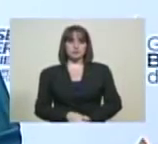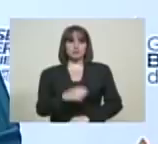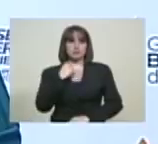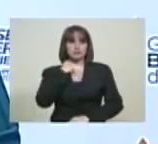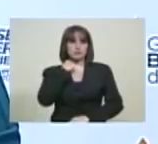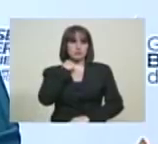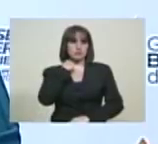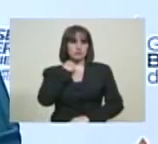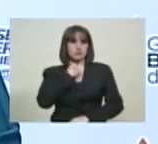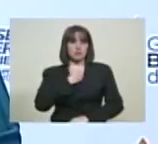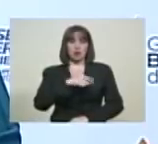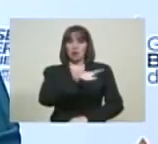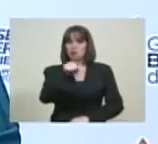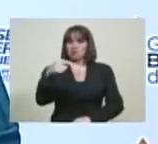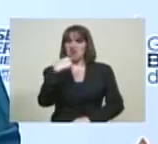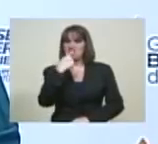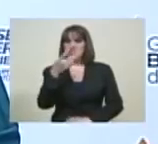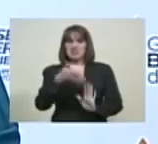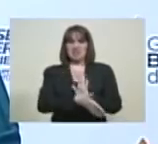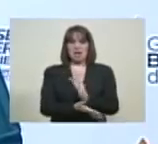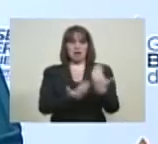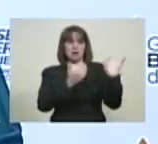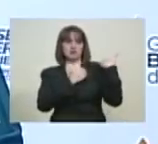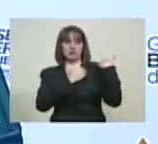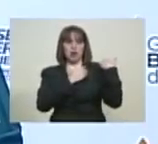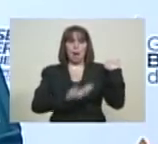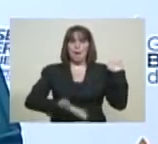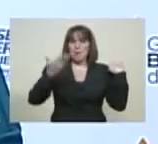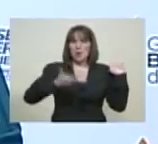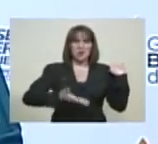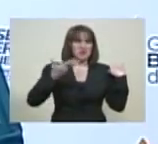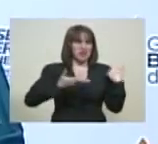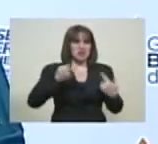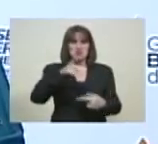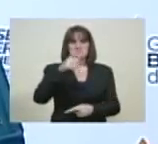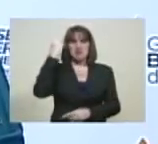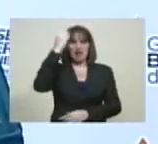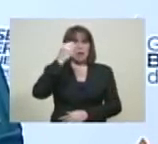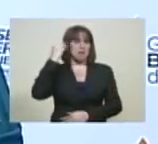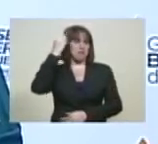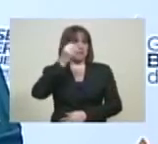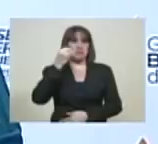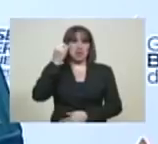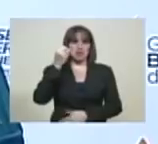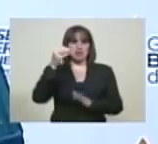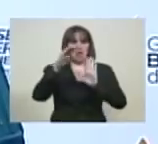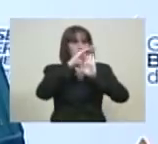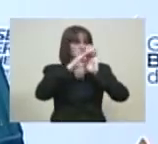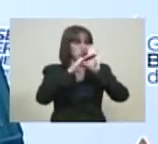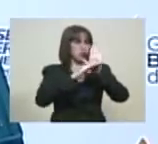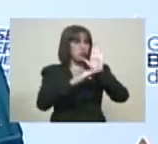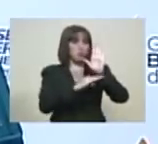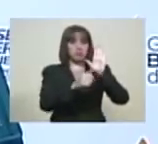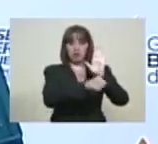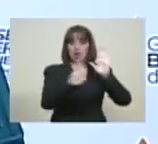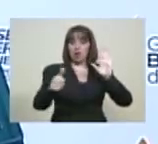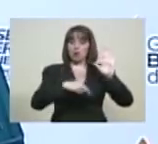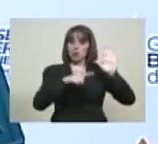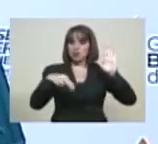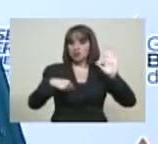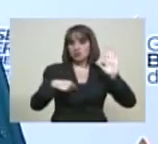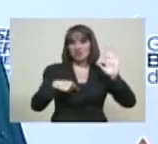y usted me dice unas tareas fundamentales presidente que cree usted que debe estar en la agenda de cada uno de nosotros